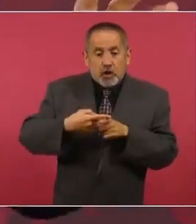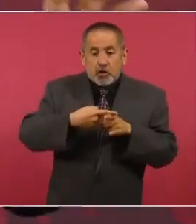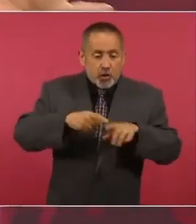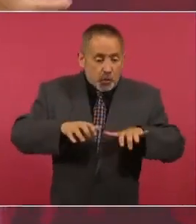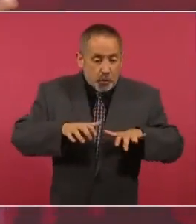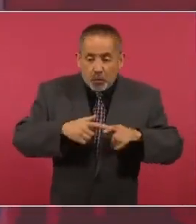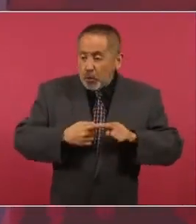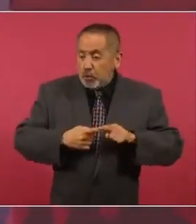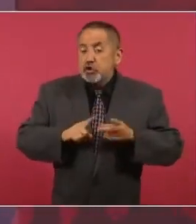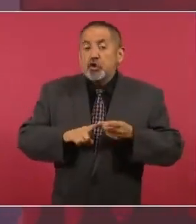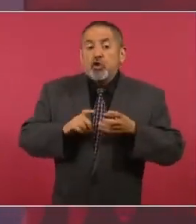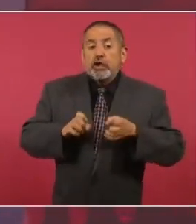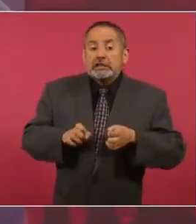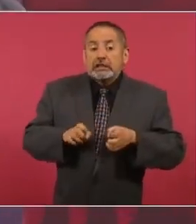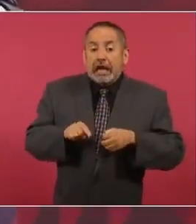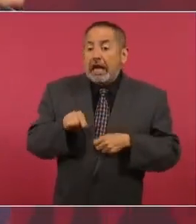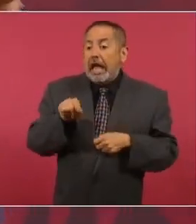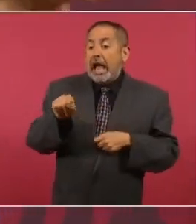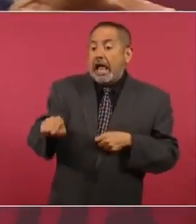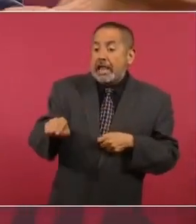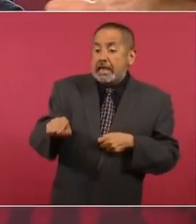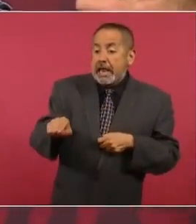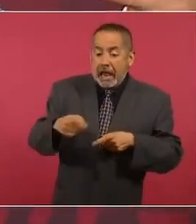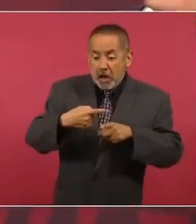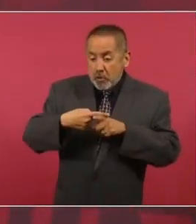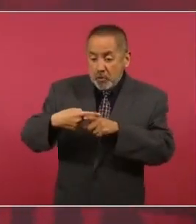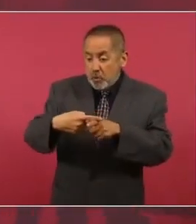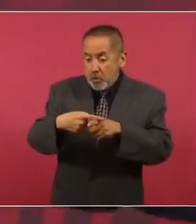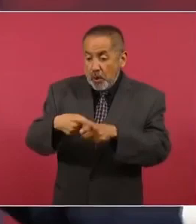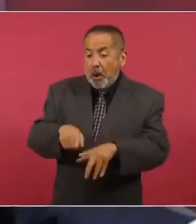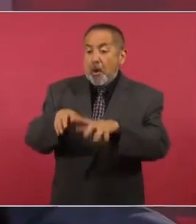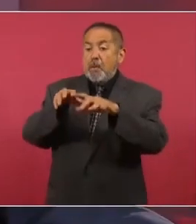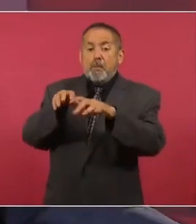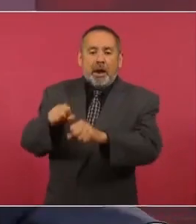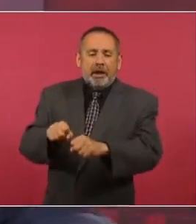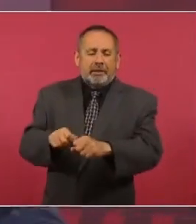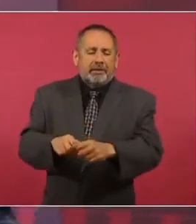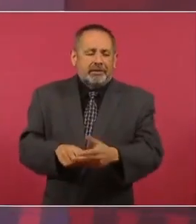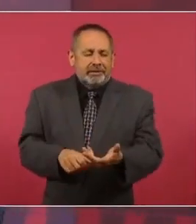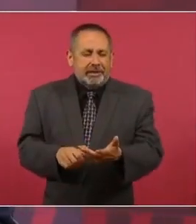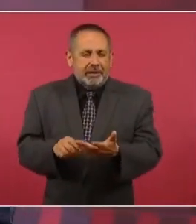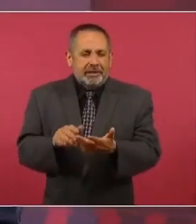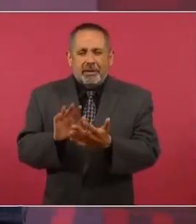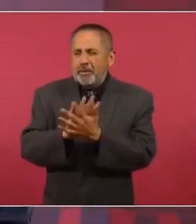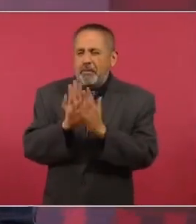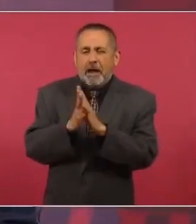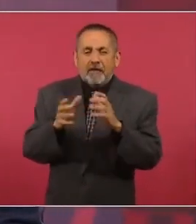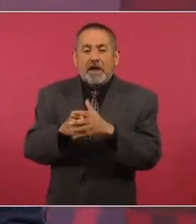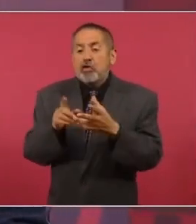armas y encontraran dónde estaban las bandas.